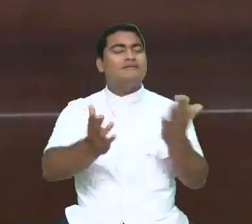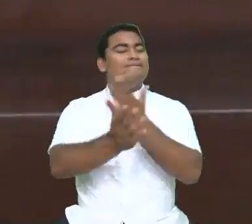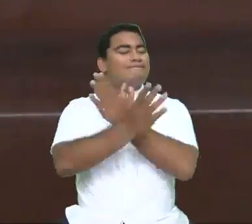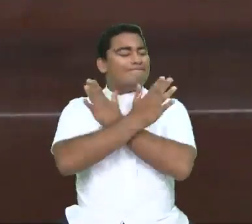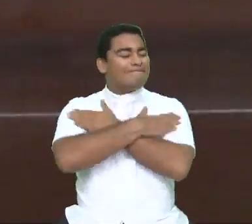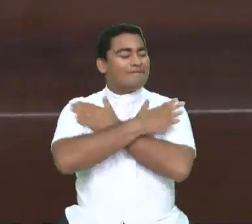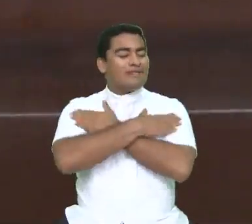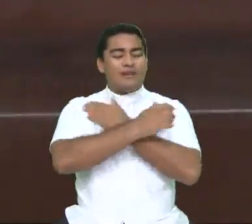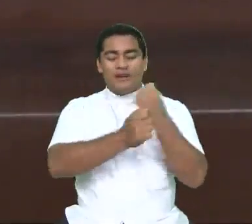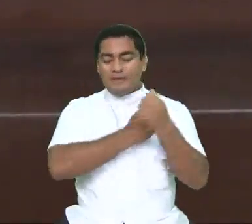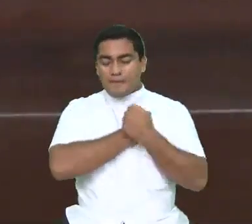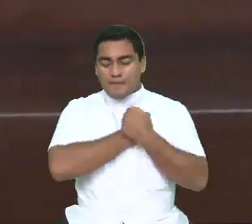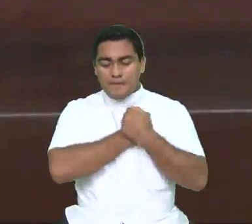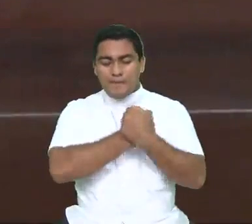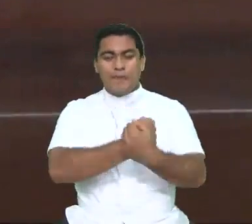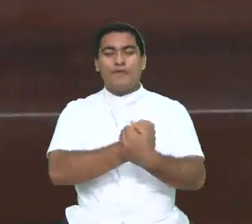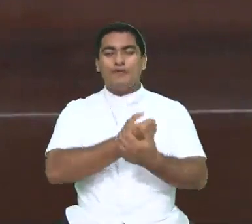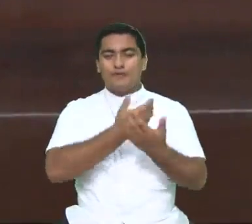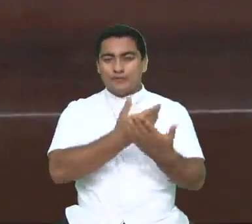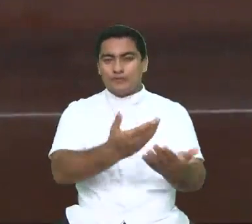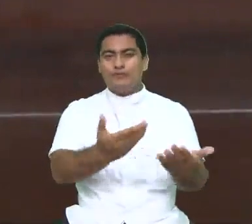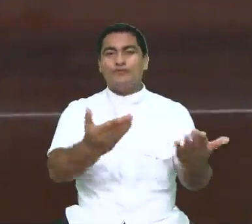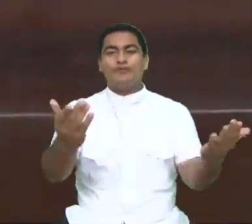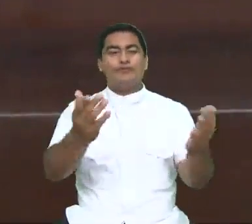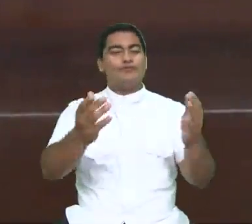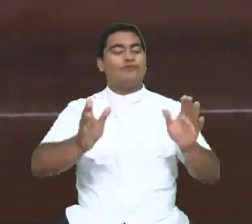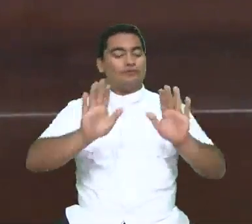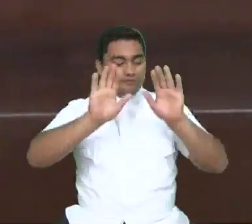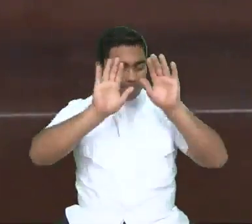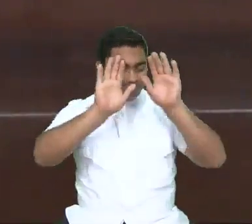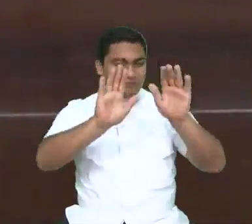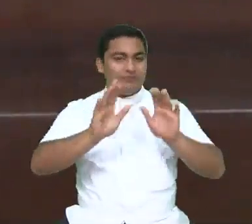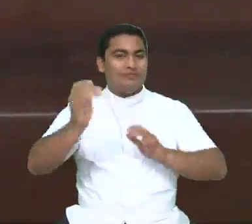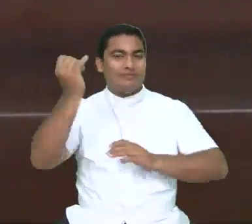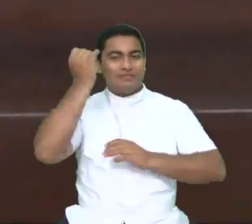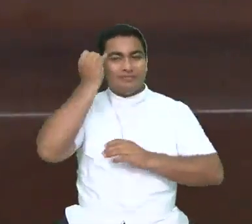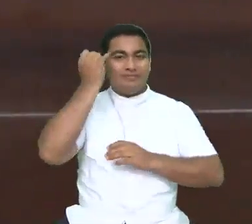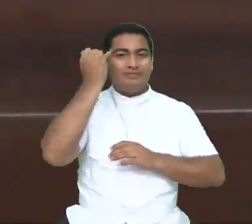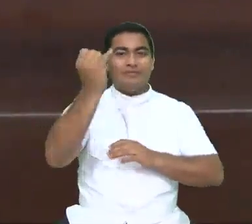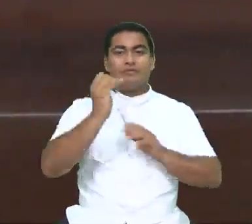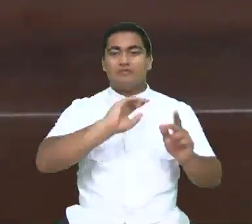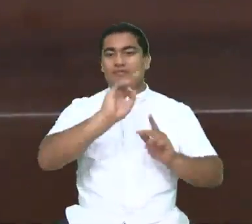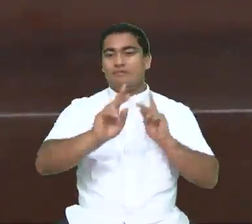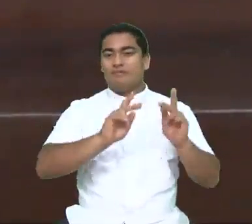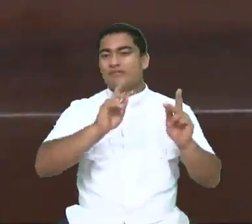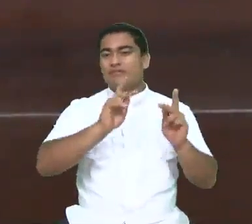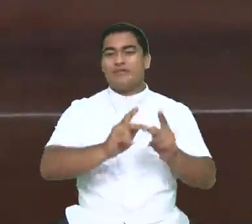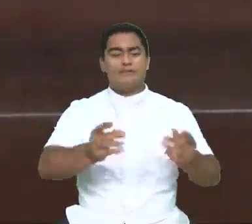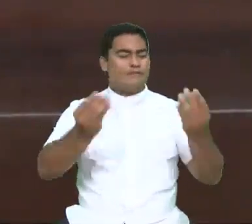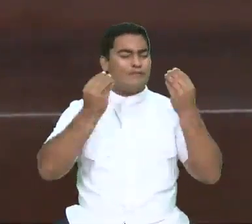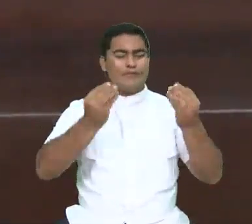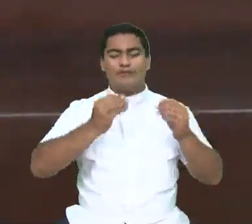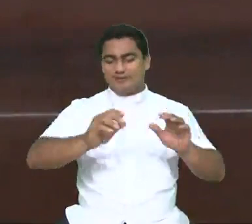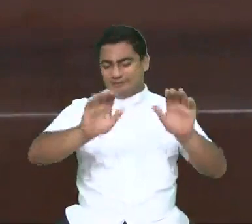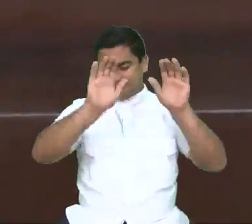saludo, deseándoles sabiduría, éxitos